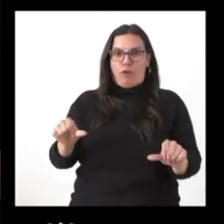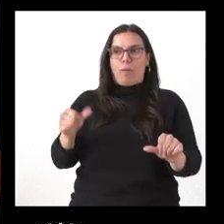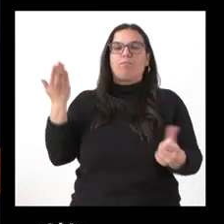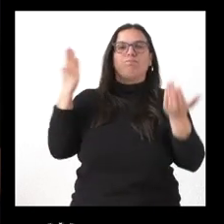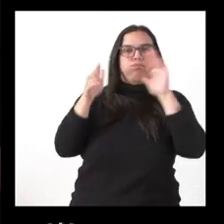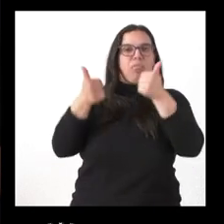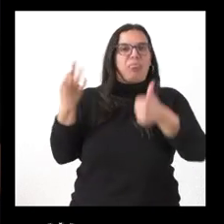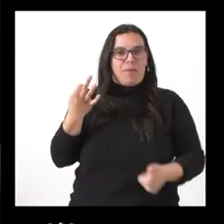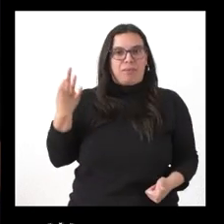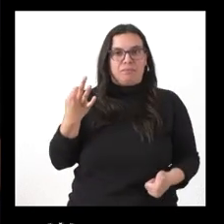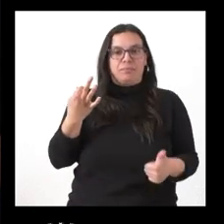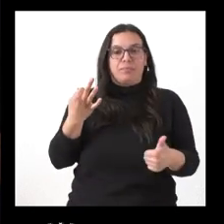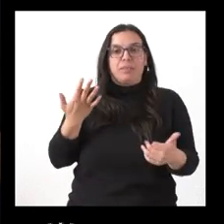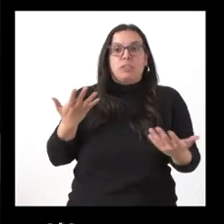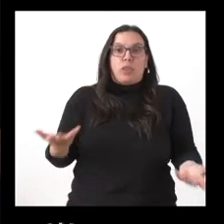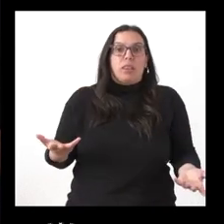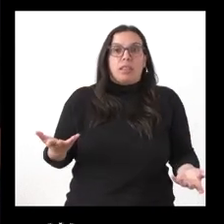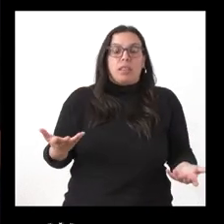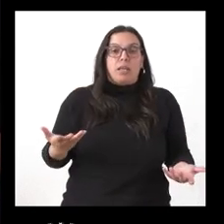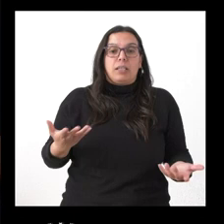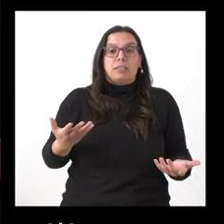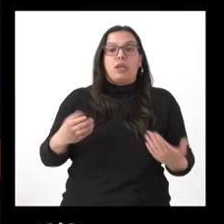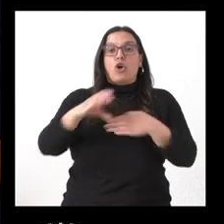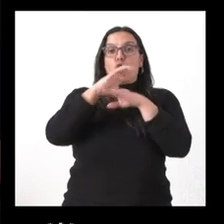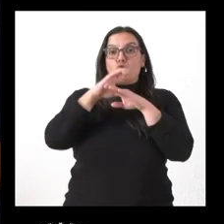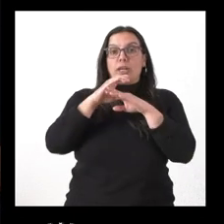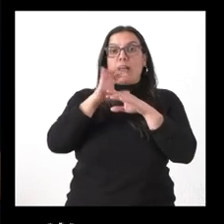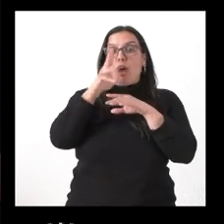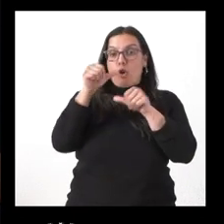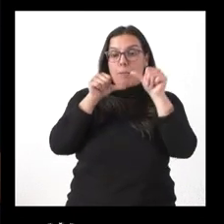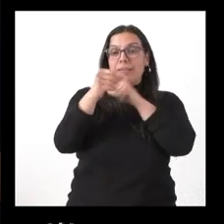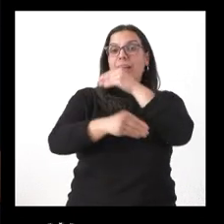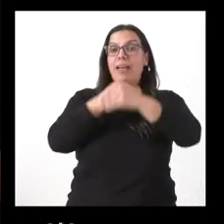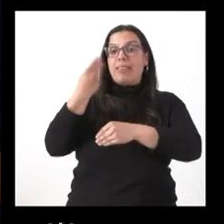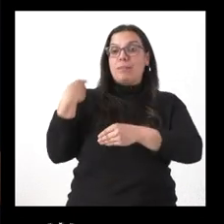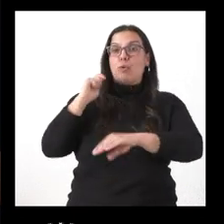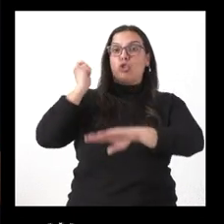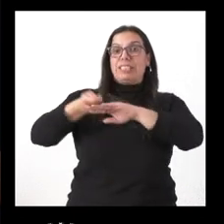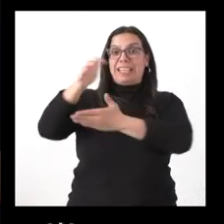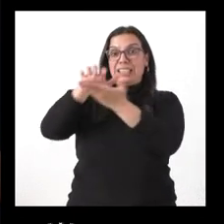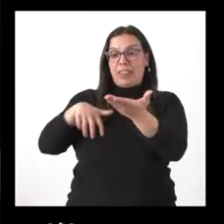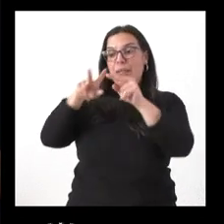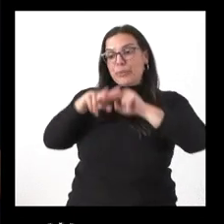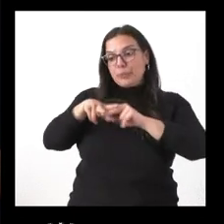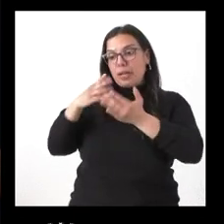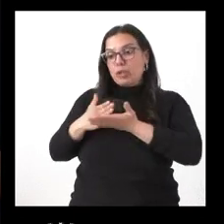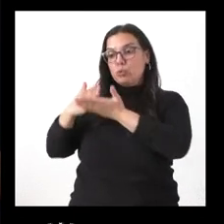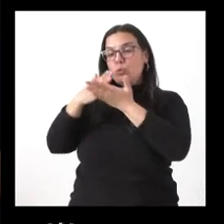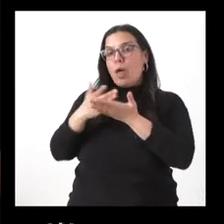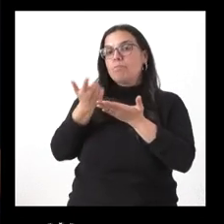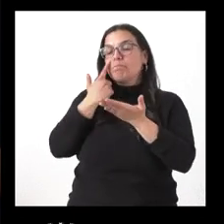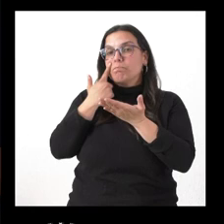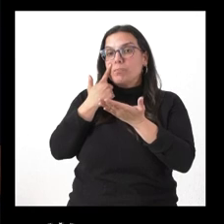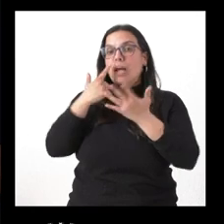concurrencia competitiva y por tanto lo que hará la consejería es analizar la sentencia ver si el fomento